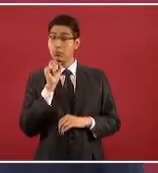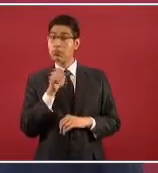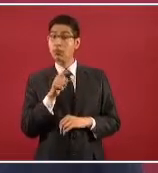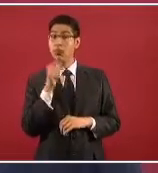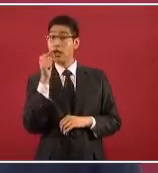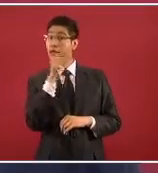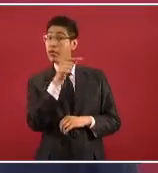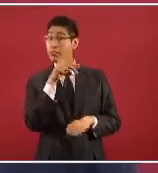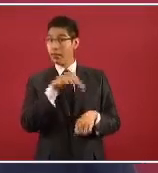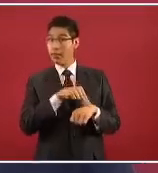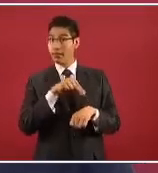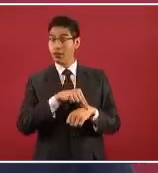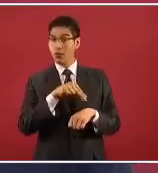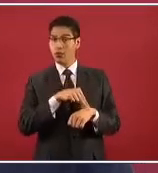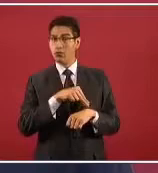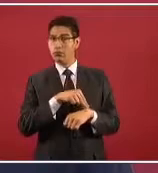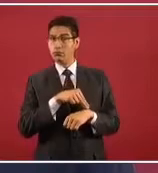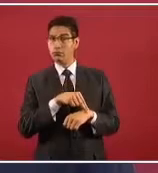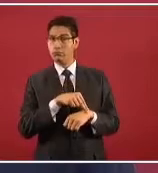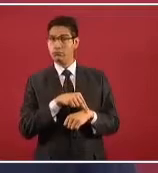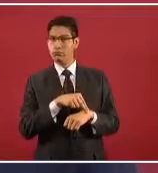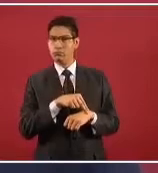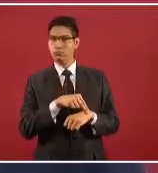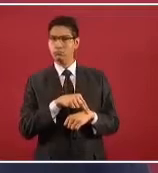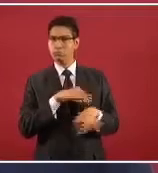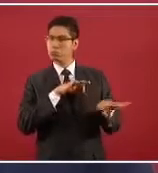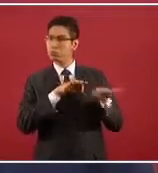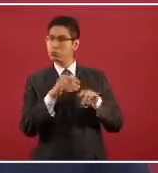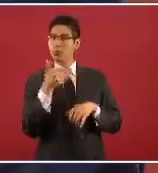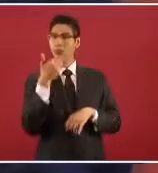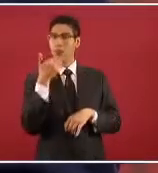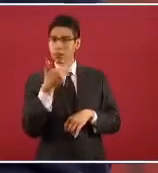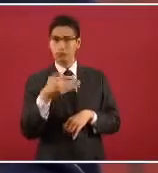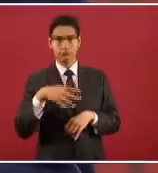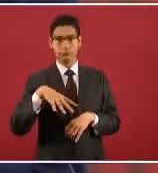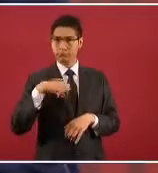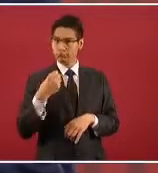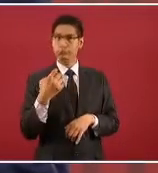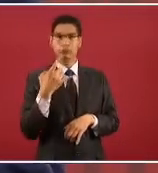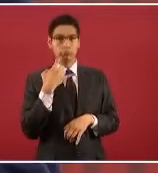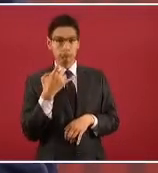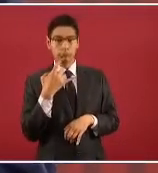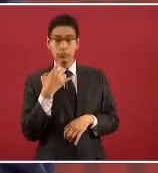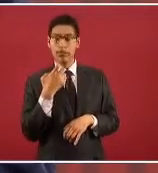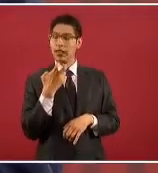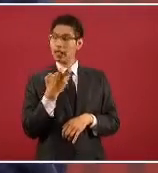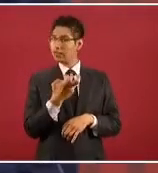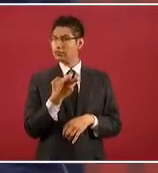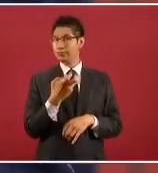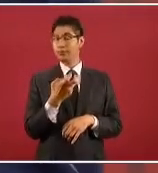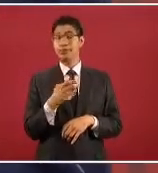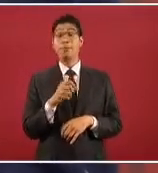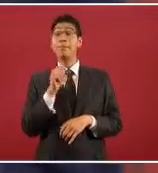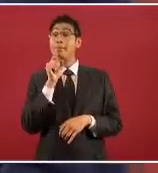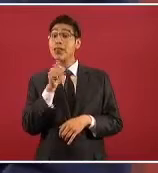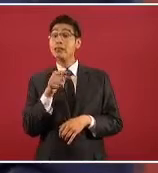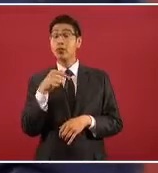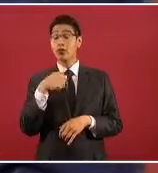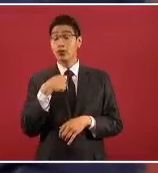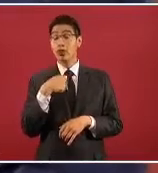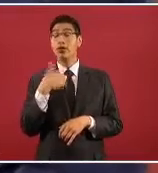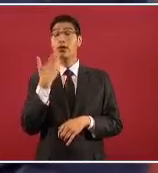los especialistas. También no sé si hablé, pero es importante